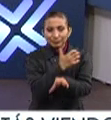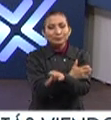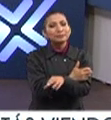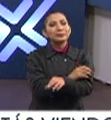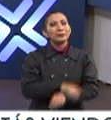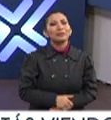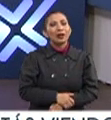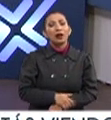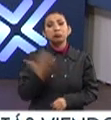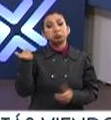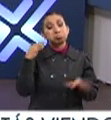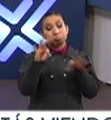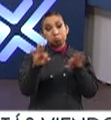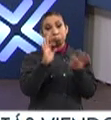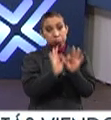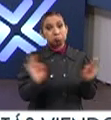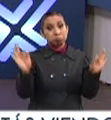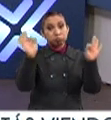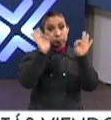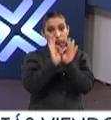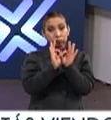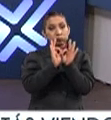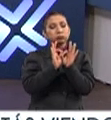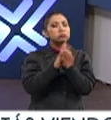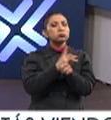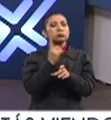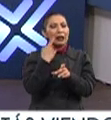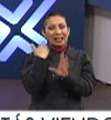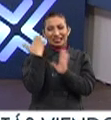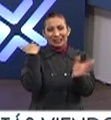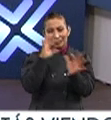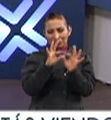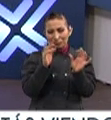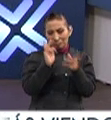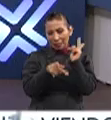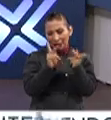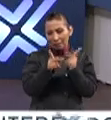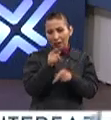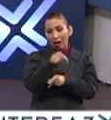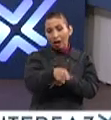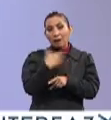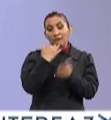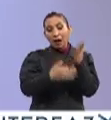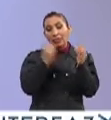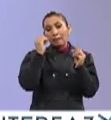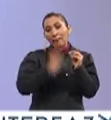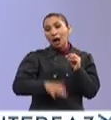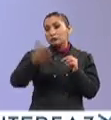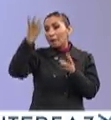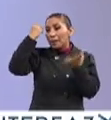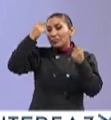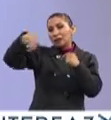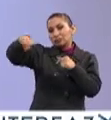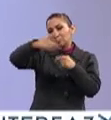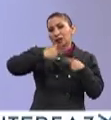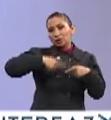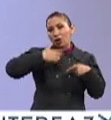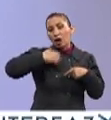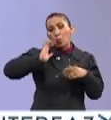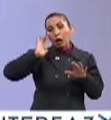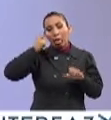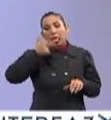nosotros. Una tarea relevante porque platicábamos antes de entrar al aire, al parecer hace falta todavía mucha cultura al respecto de